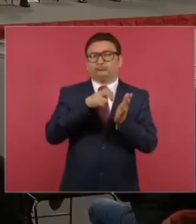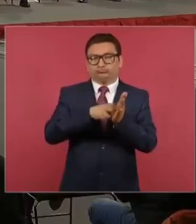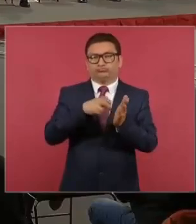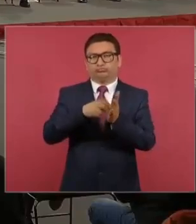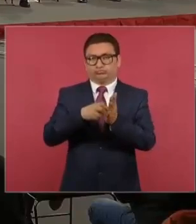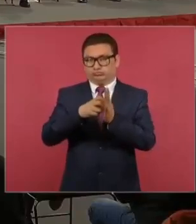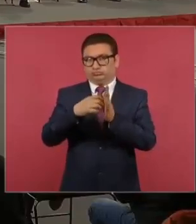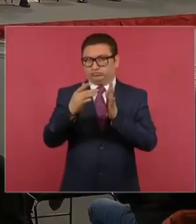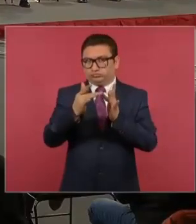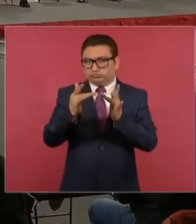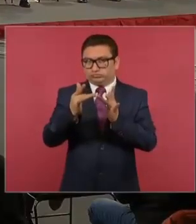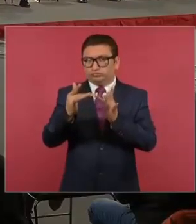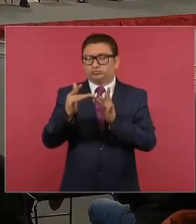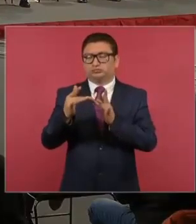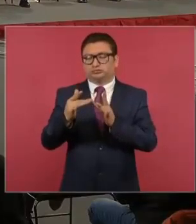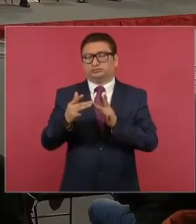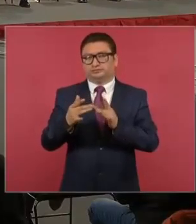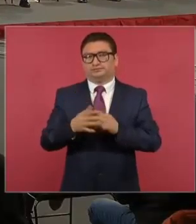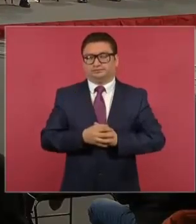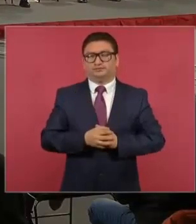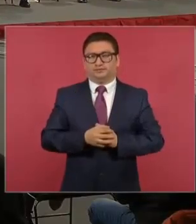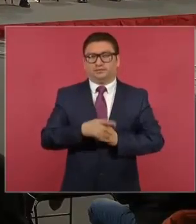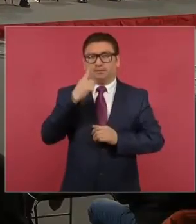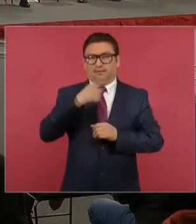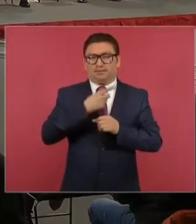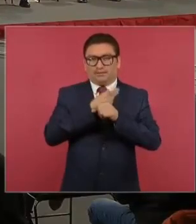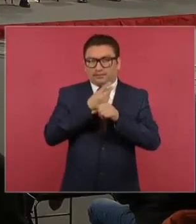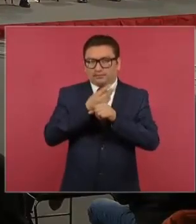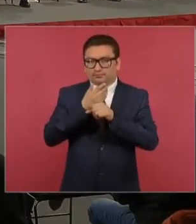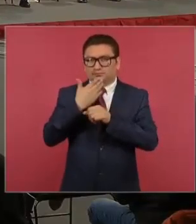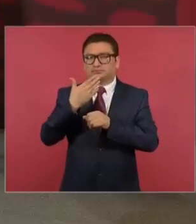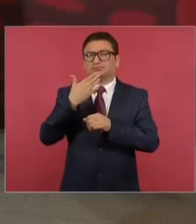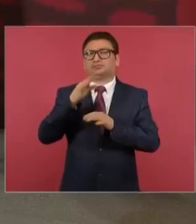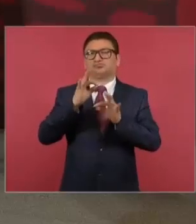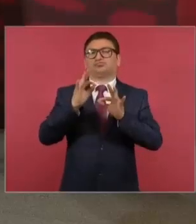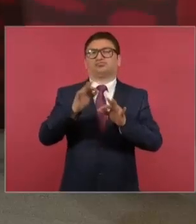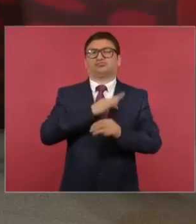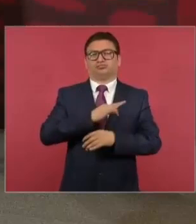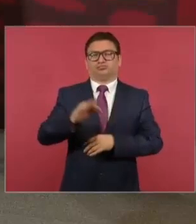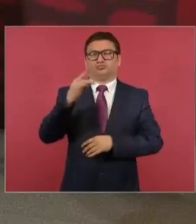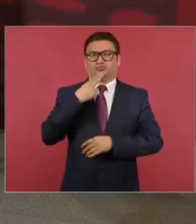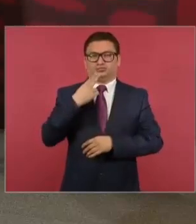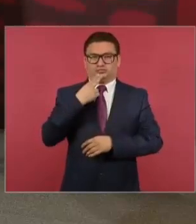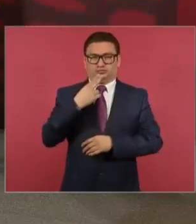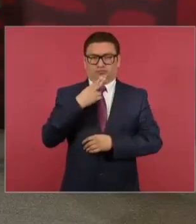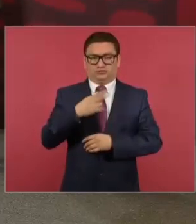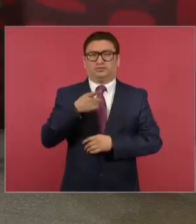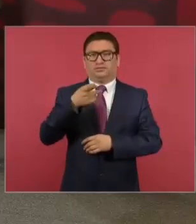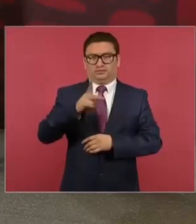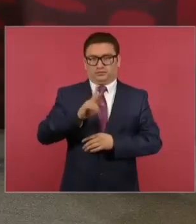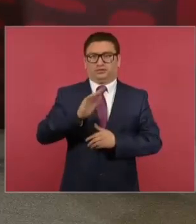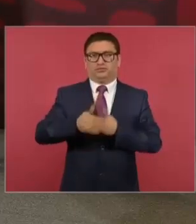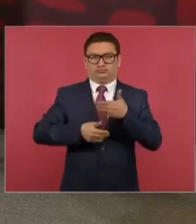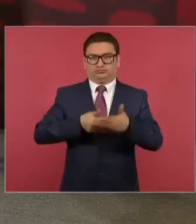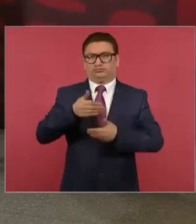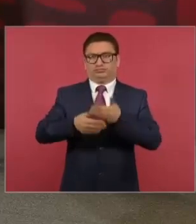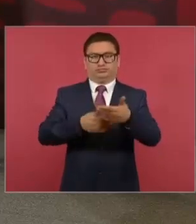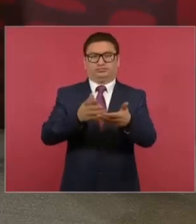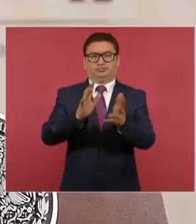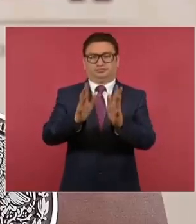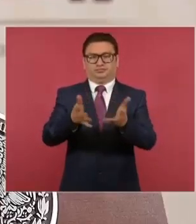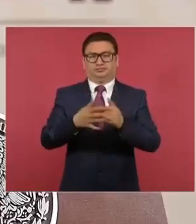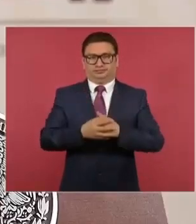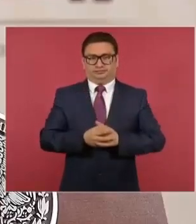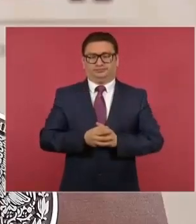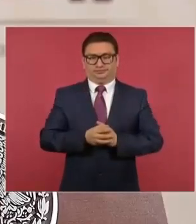algunos temas de configuración para poder prender la fibra, pero el avance